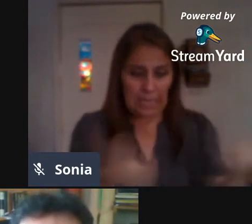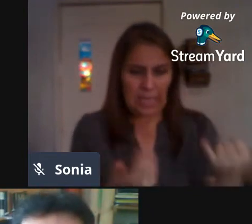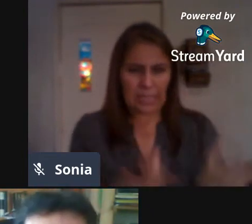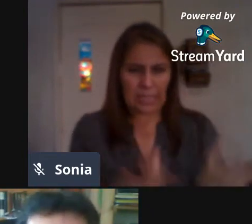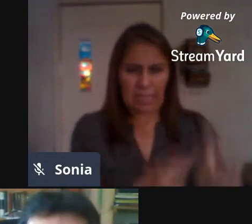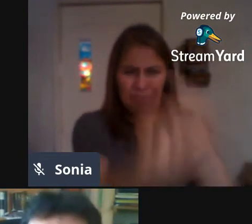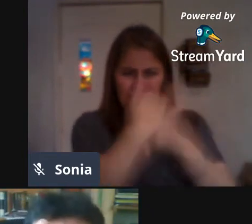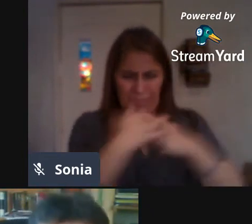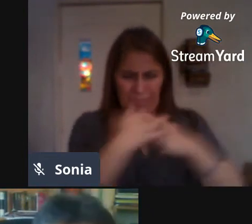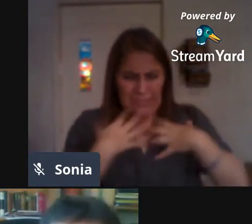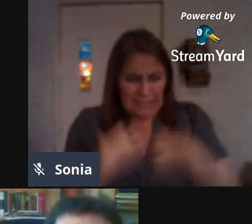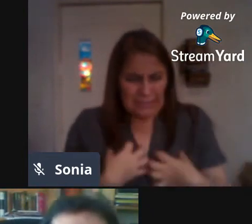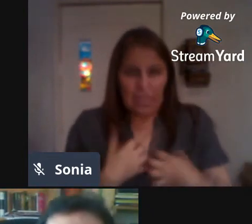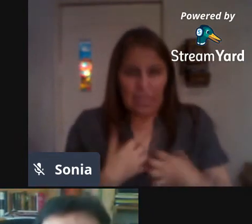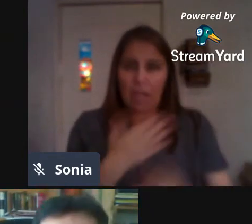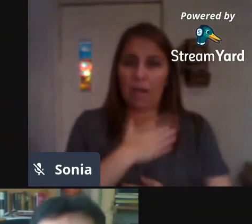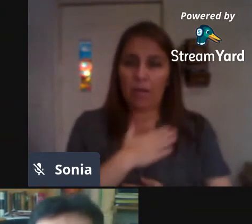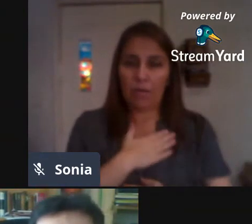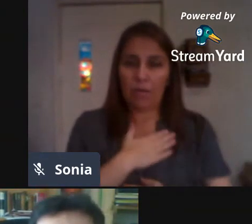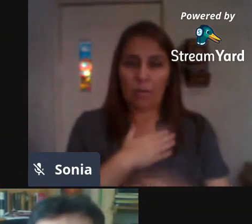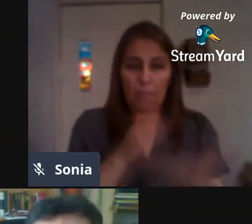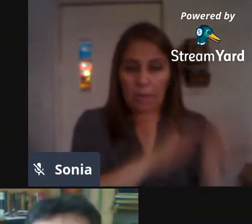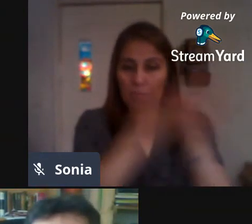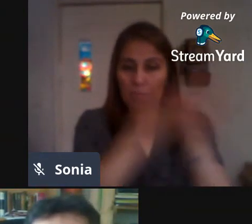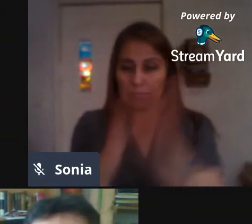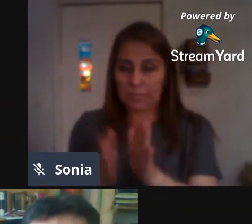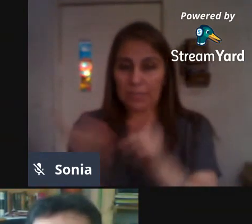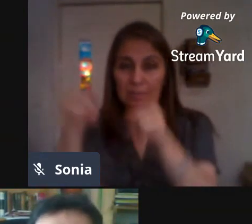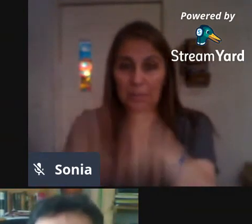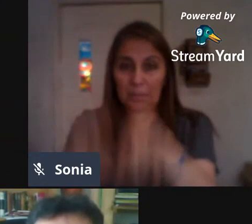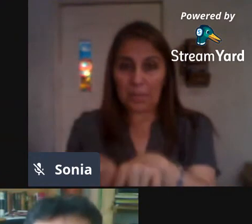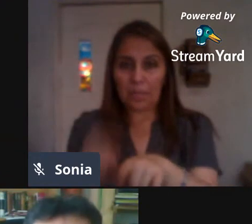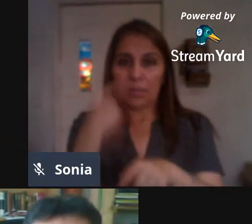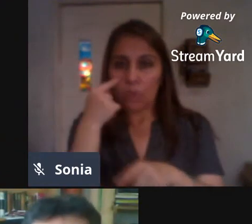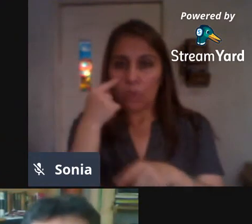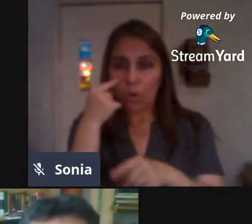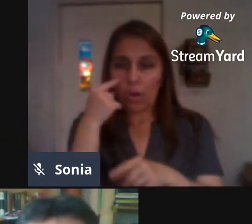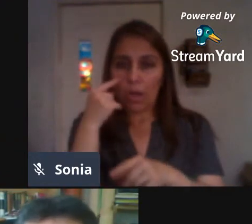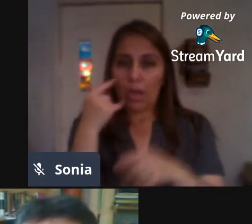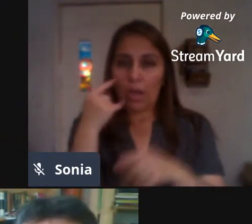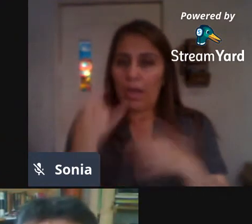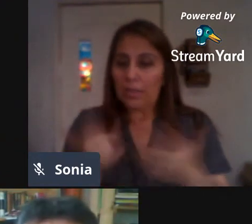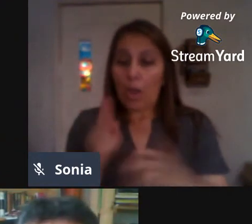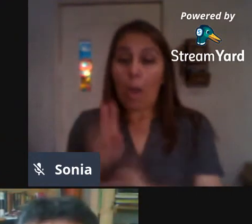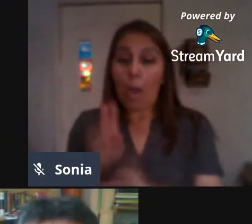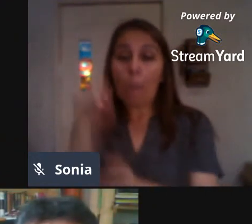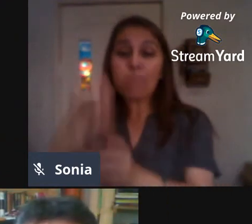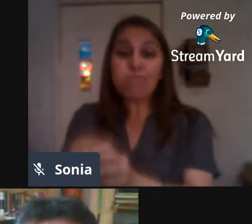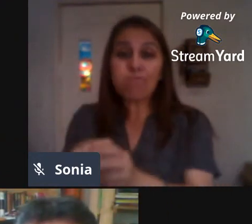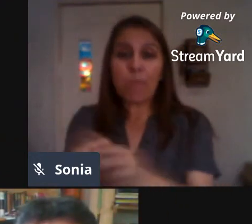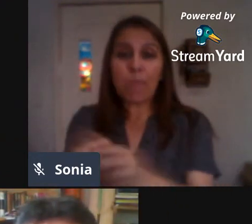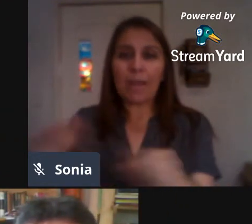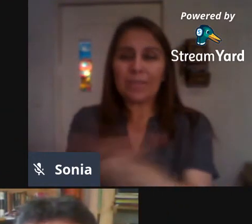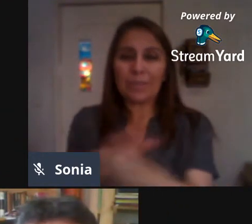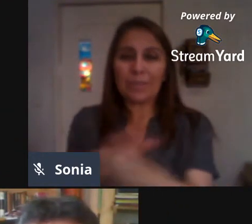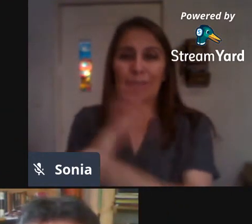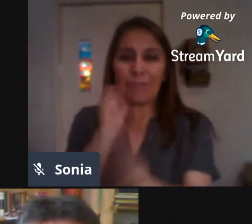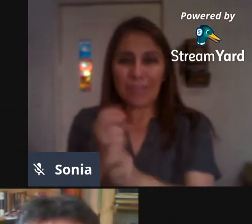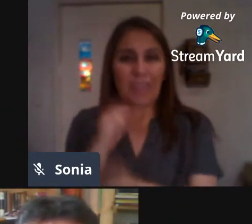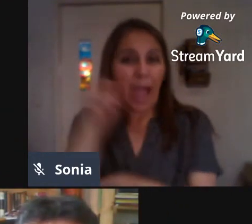pero otra ese punto en el cual uno se encuentran dentro de cedral y esa voz de esa